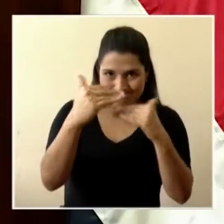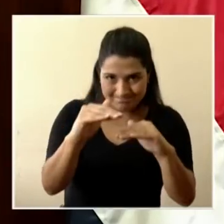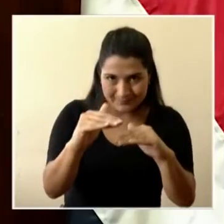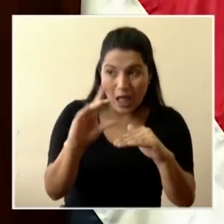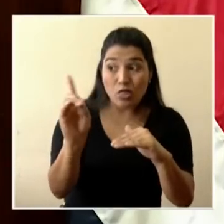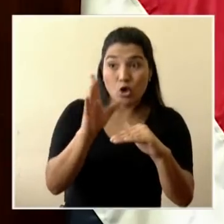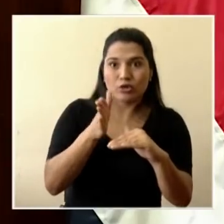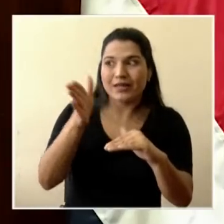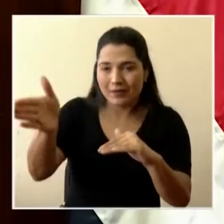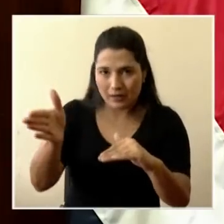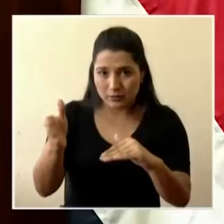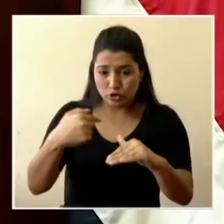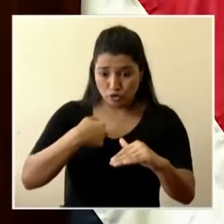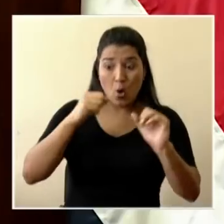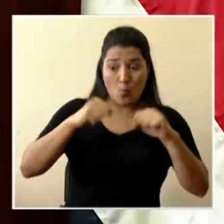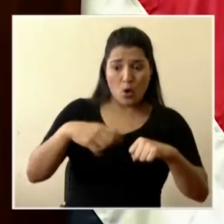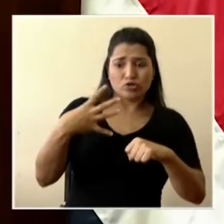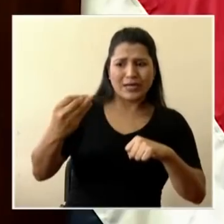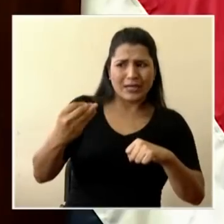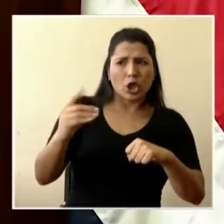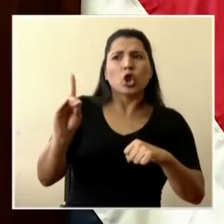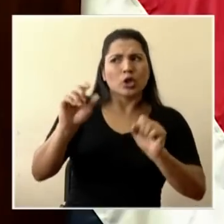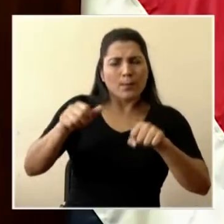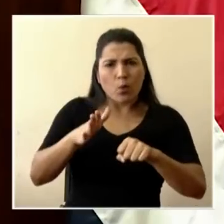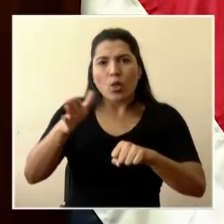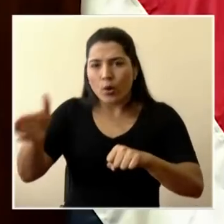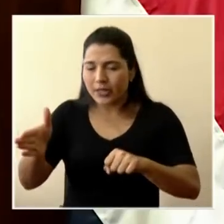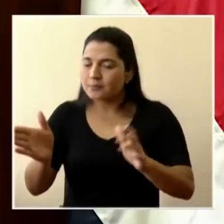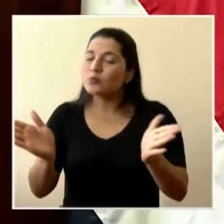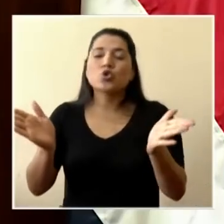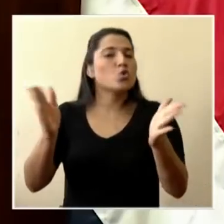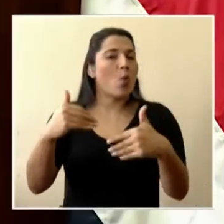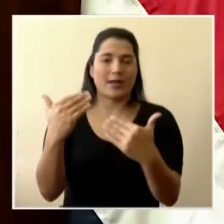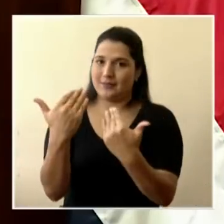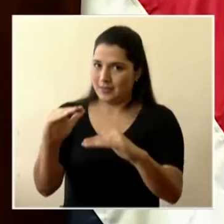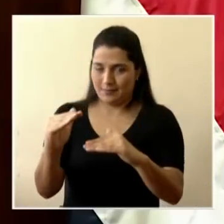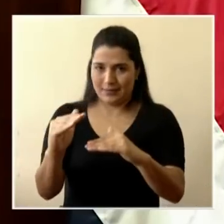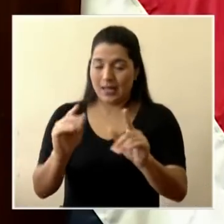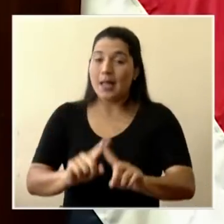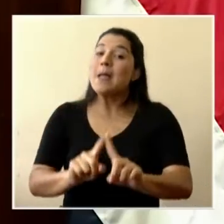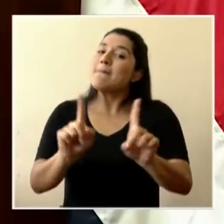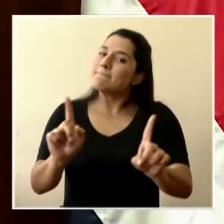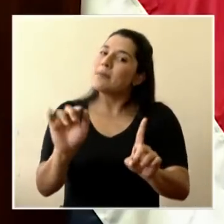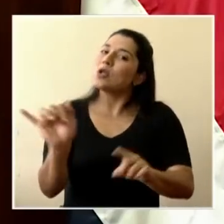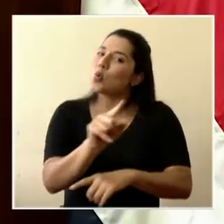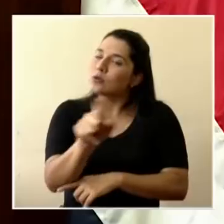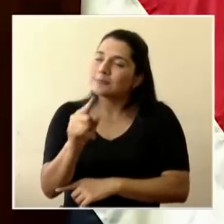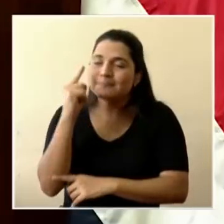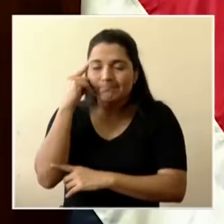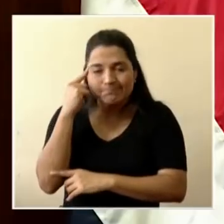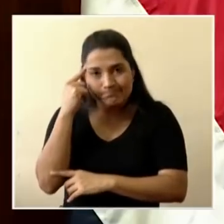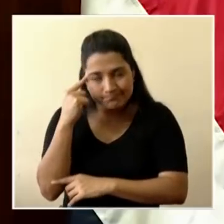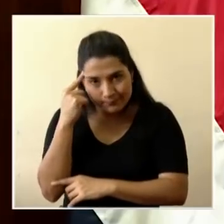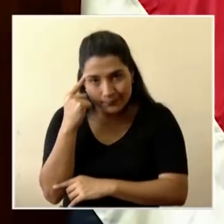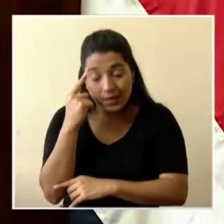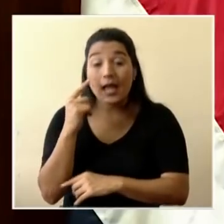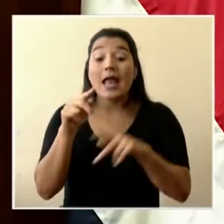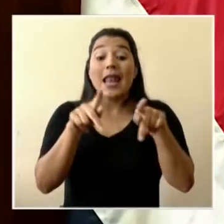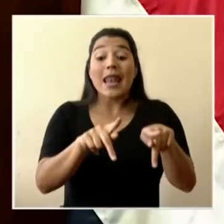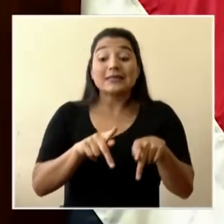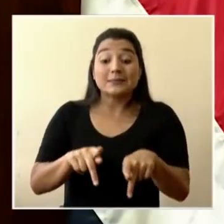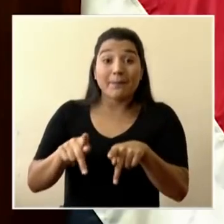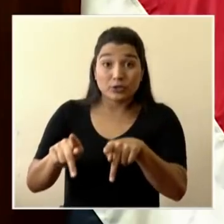las aglomeraciones, las concentraciones de personas. El objetivo de esto es que y con lo que ya explicó el ministro Salas, las personas que